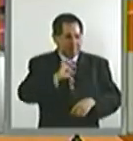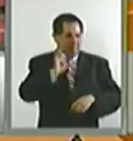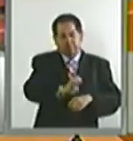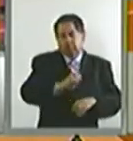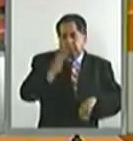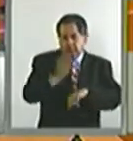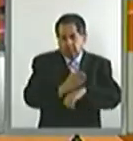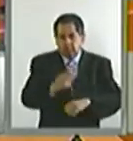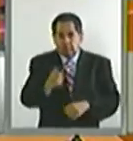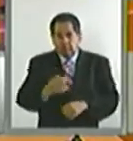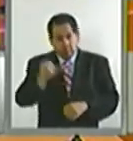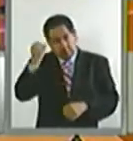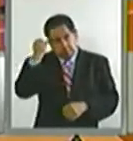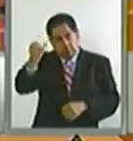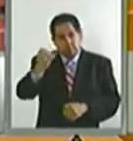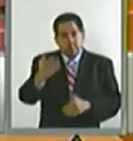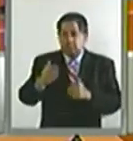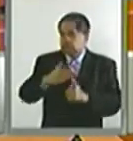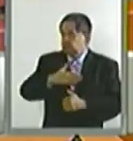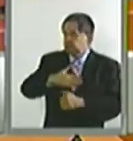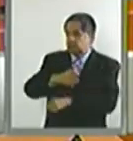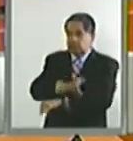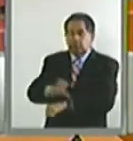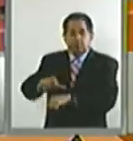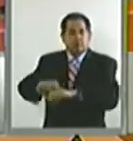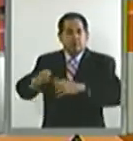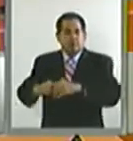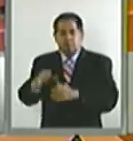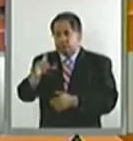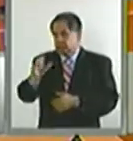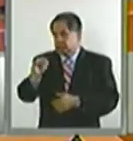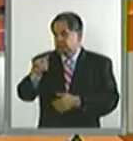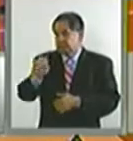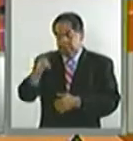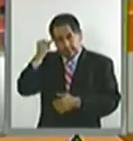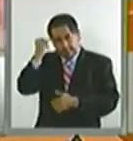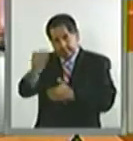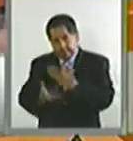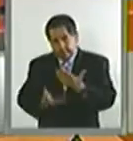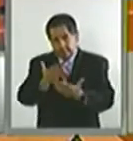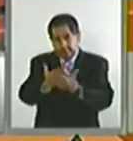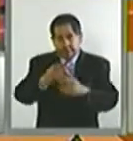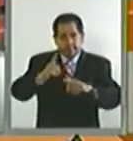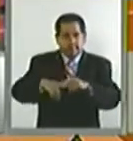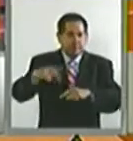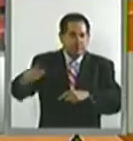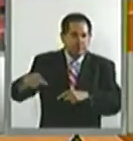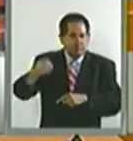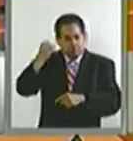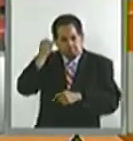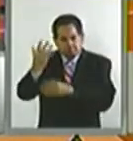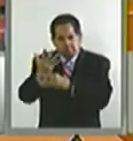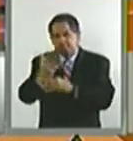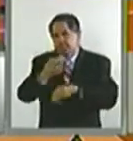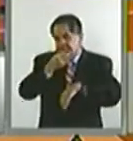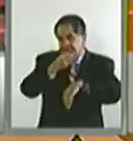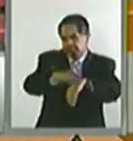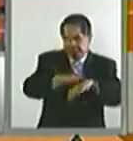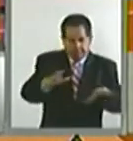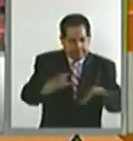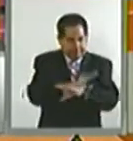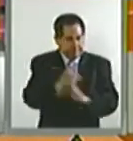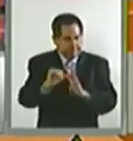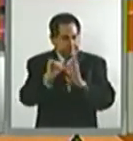por eso que esta tarde vengo a nombre de mi coordinador, Clemente Castañeda, a presentar una iniciativa de su factura para reformar el